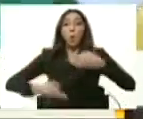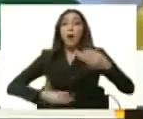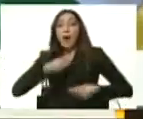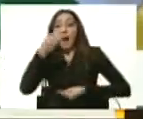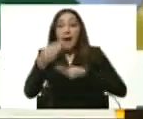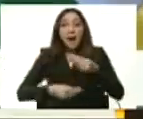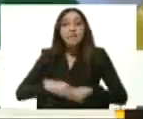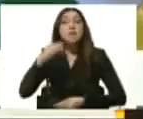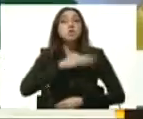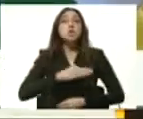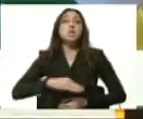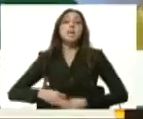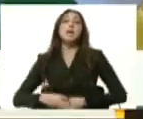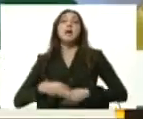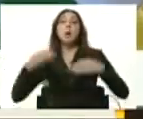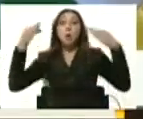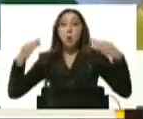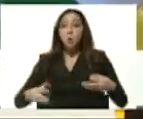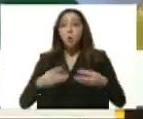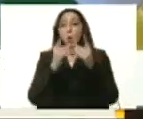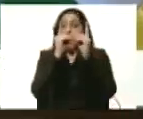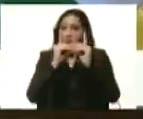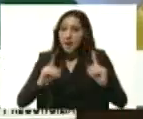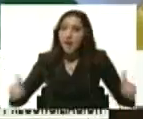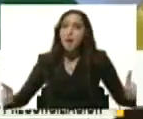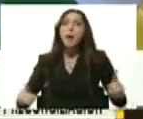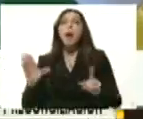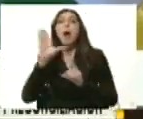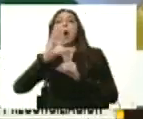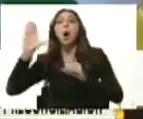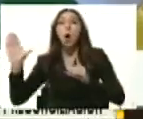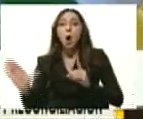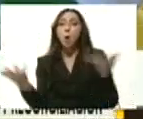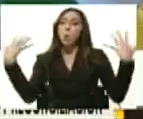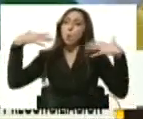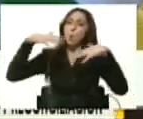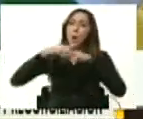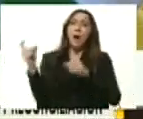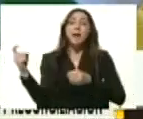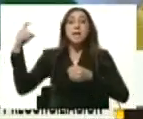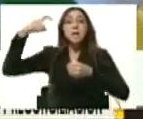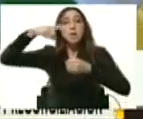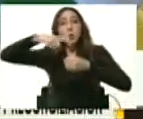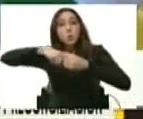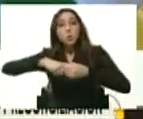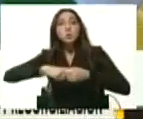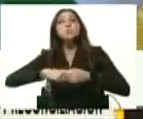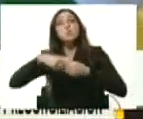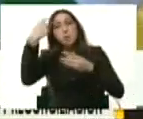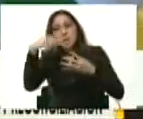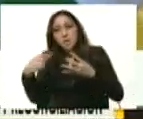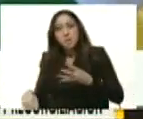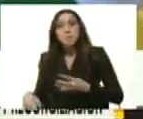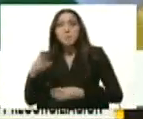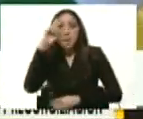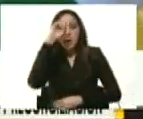nuestra sociedad con democracia intercultural, inclusión y respeto recíproco.